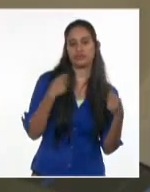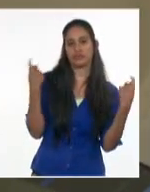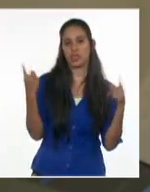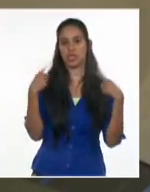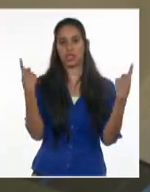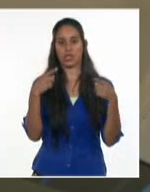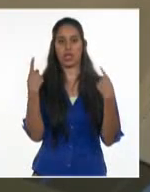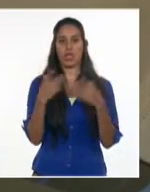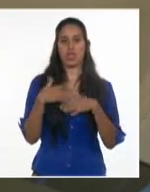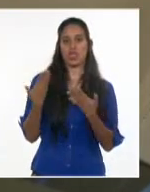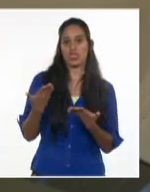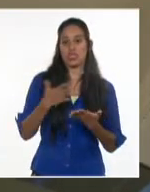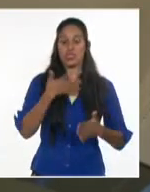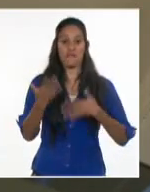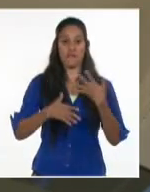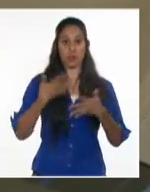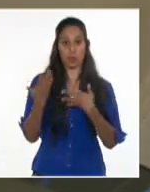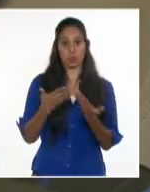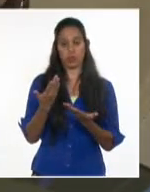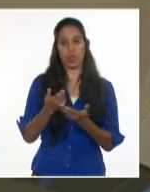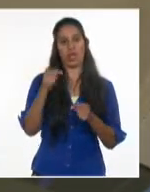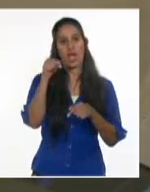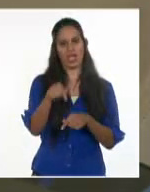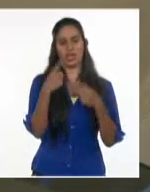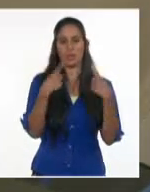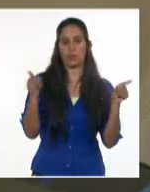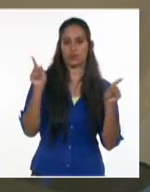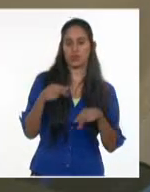y a la exportación de la música que se está haciendo hoy y